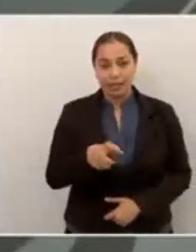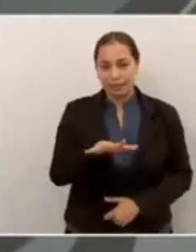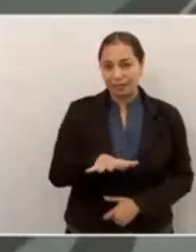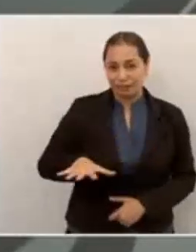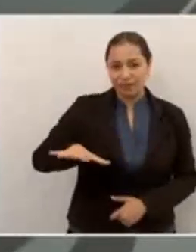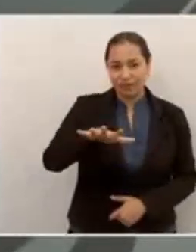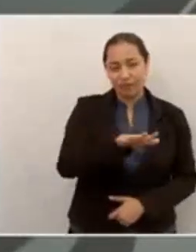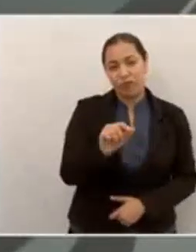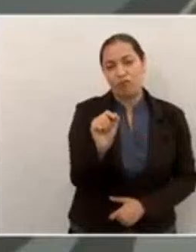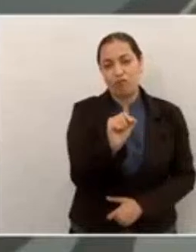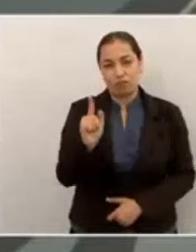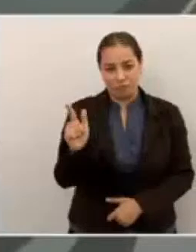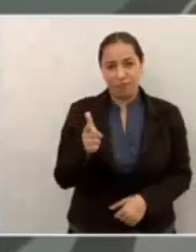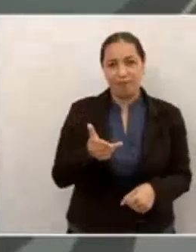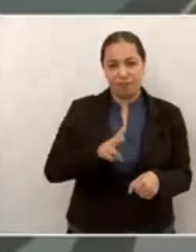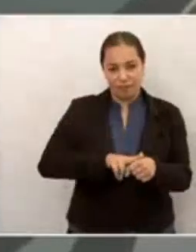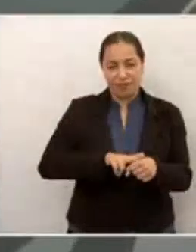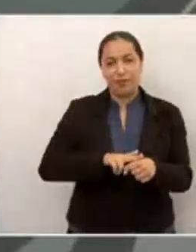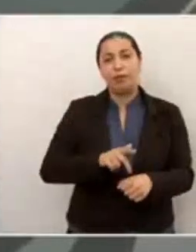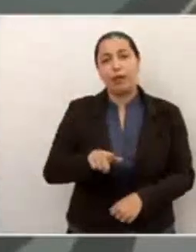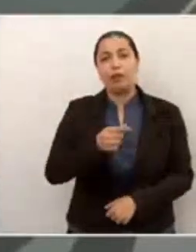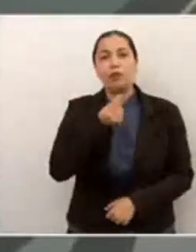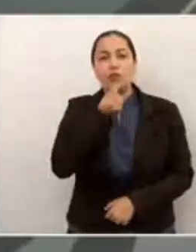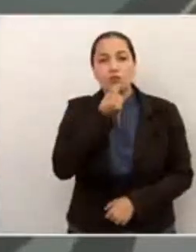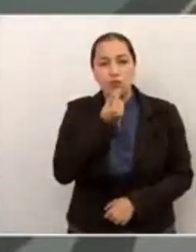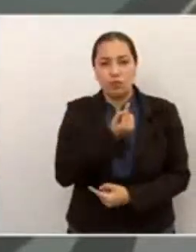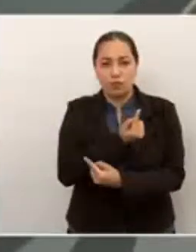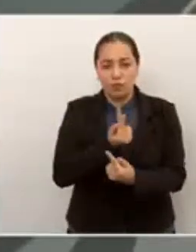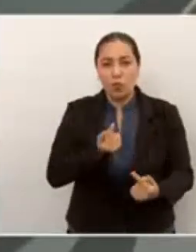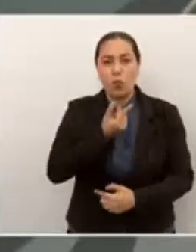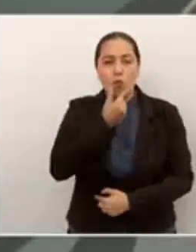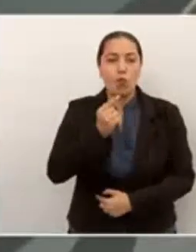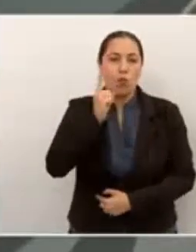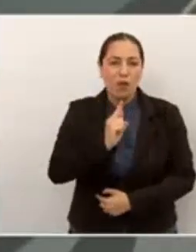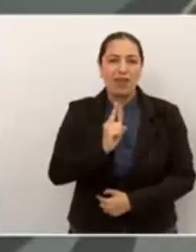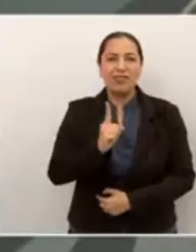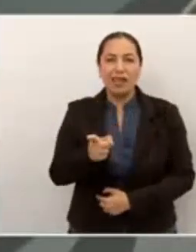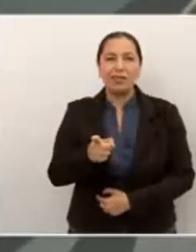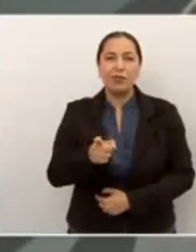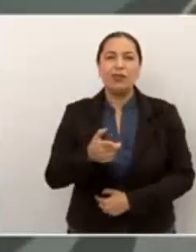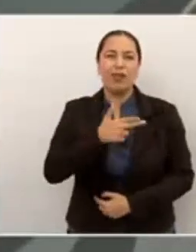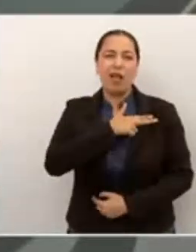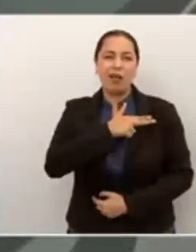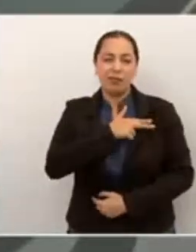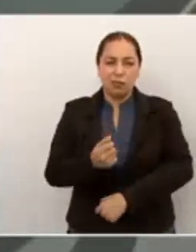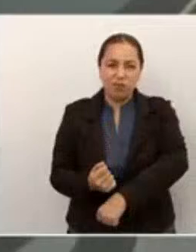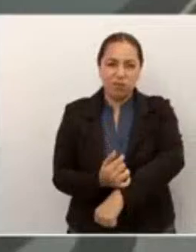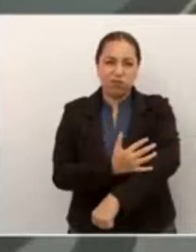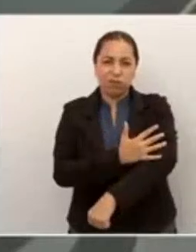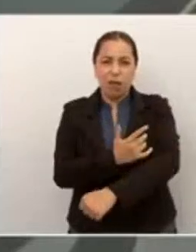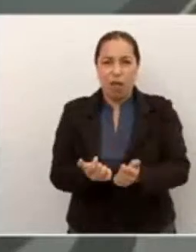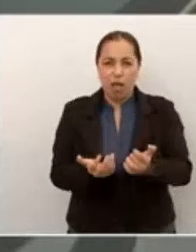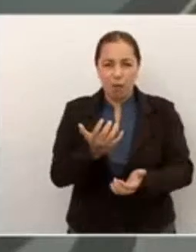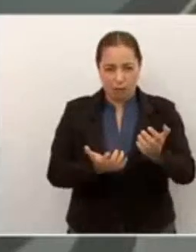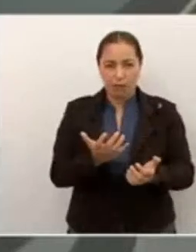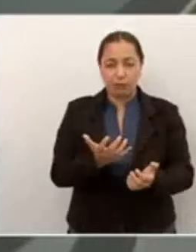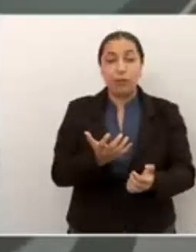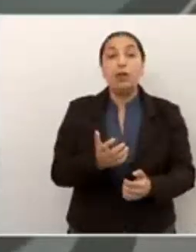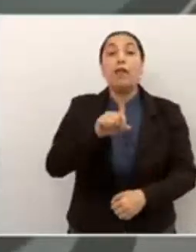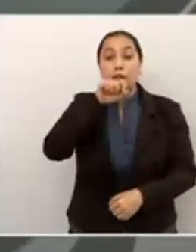especial para niños y niñas quemados y 4 quirófanos